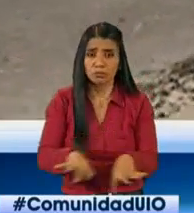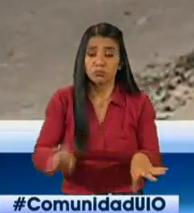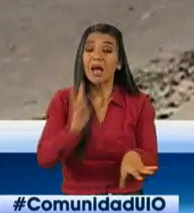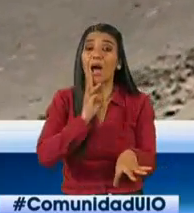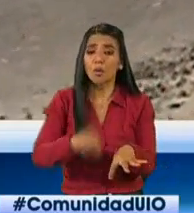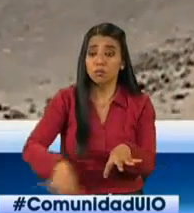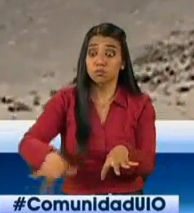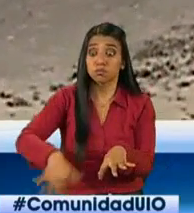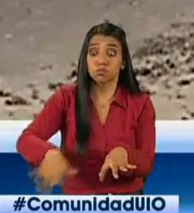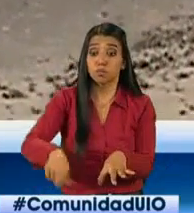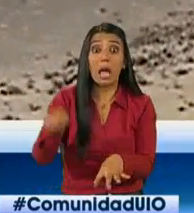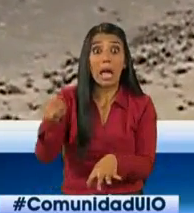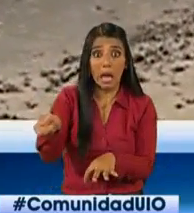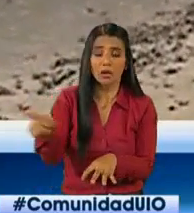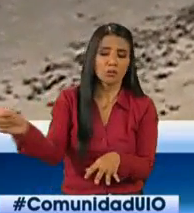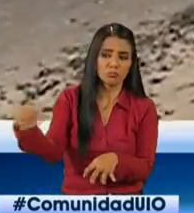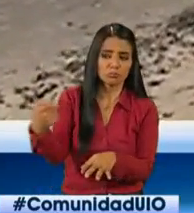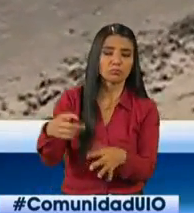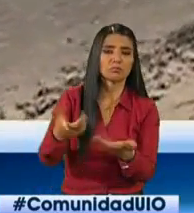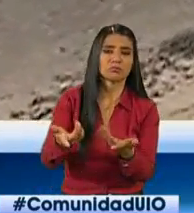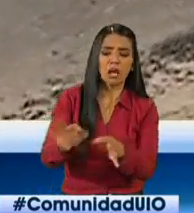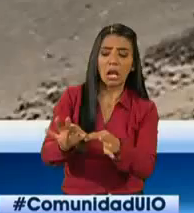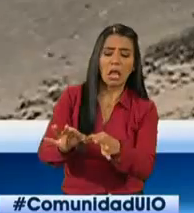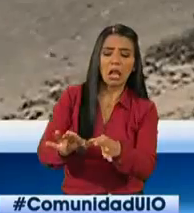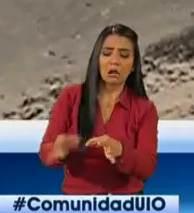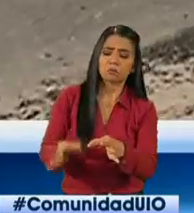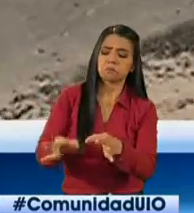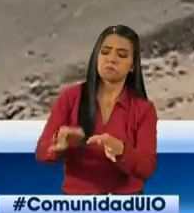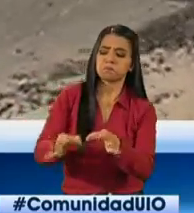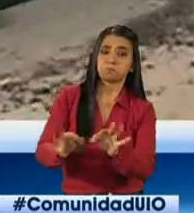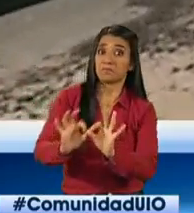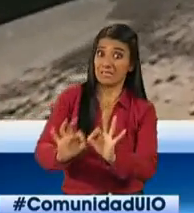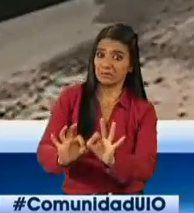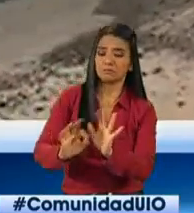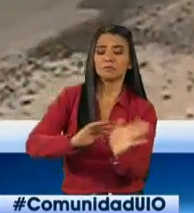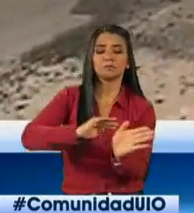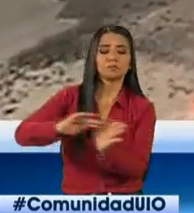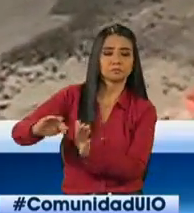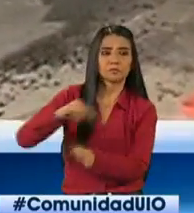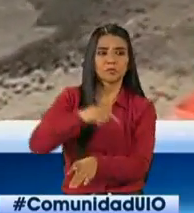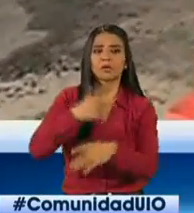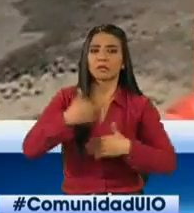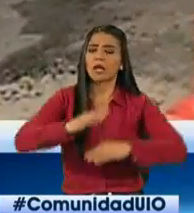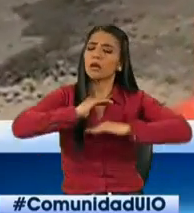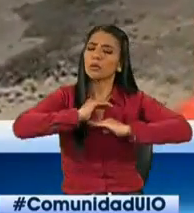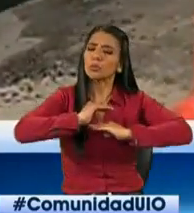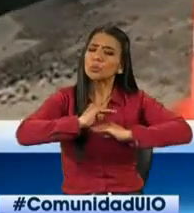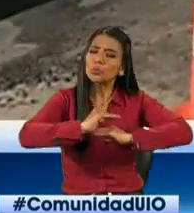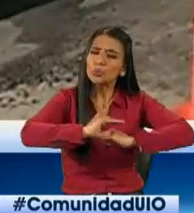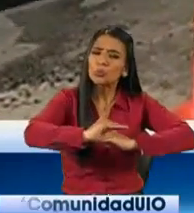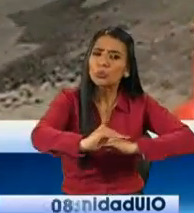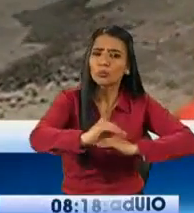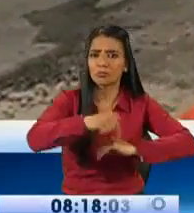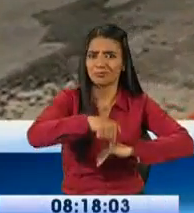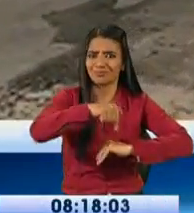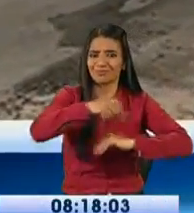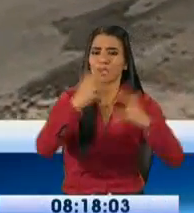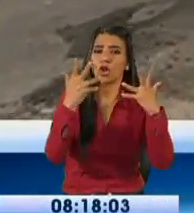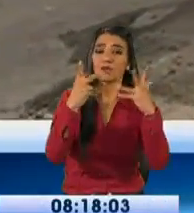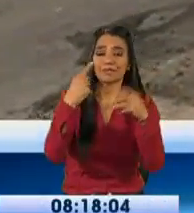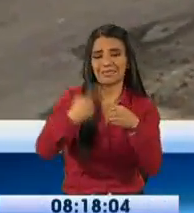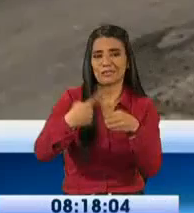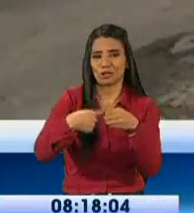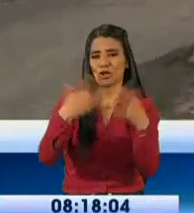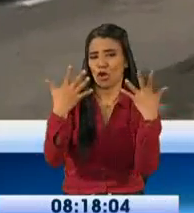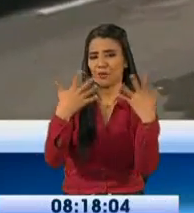agua, la EMAPS envió a sus técnicos, hicieron su reparación, hicieron su trabajo. Posteriormente, la EMAPS, Obras Quito, la